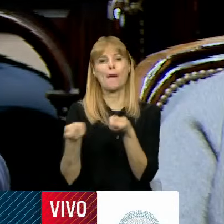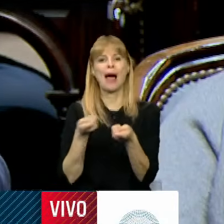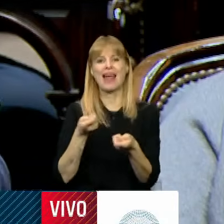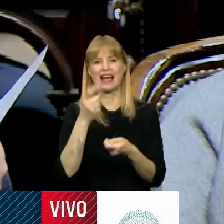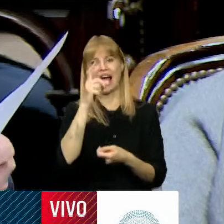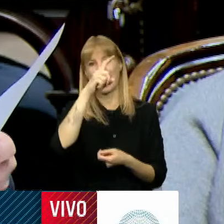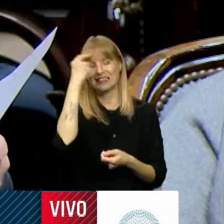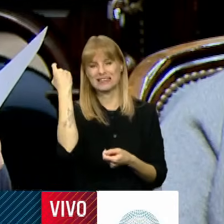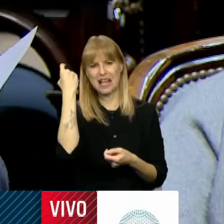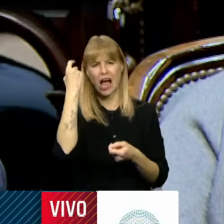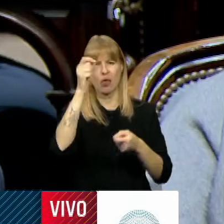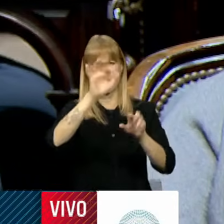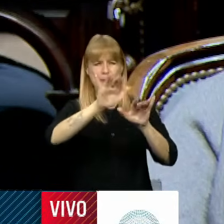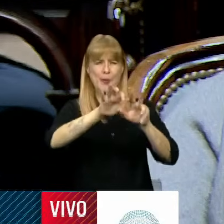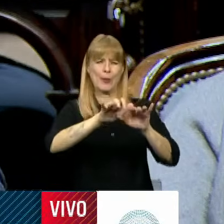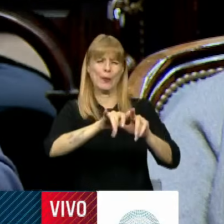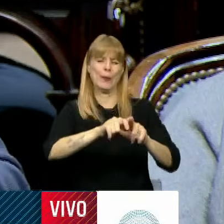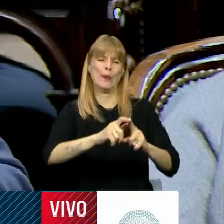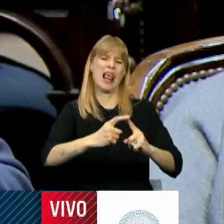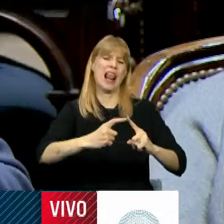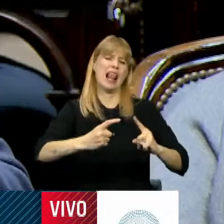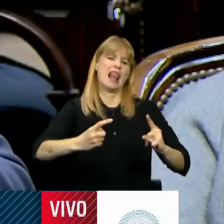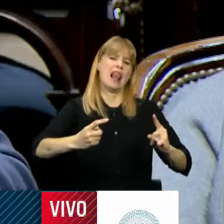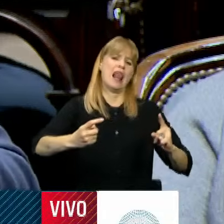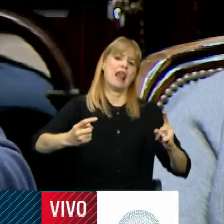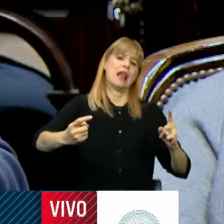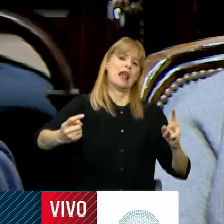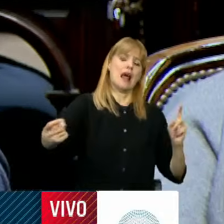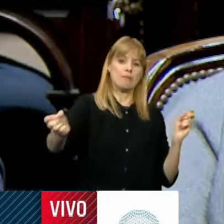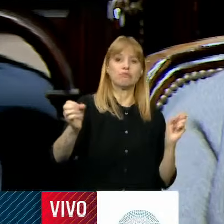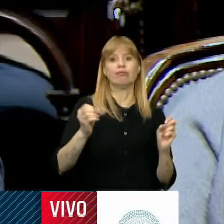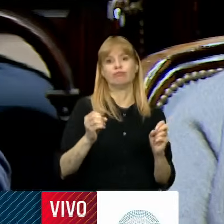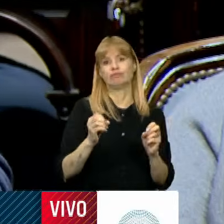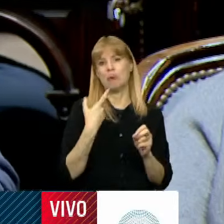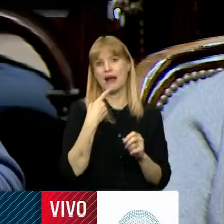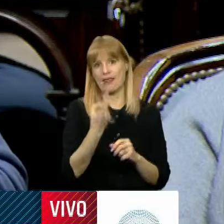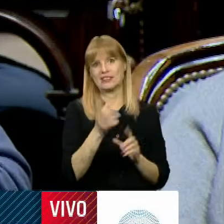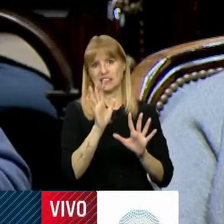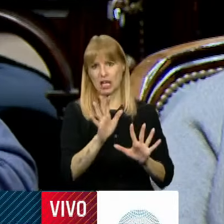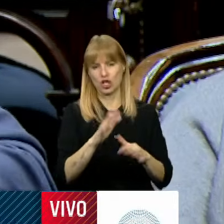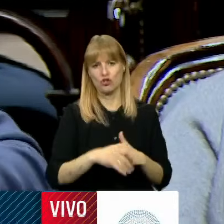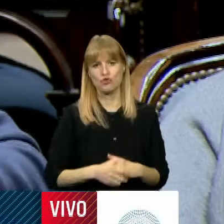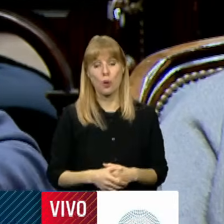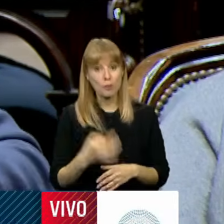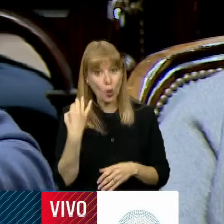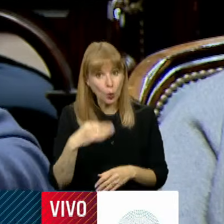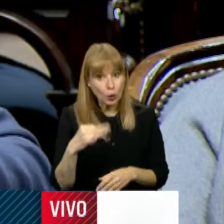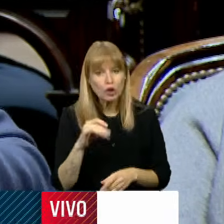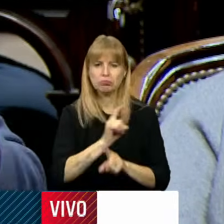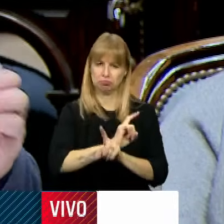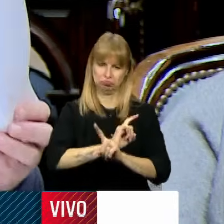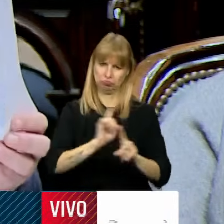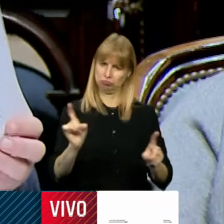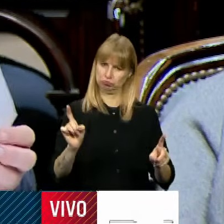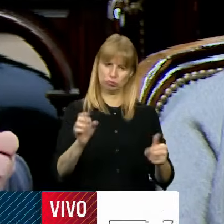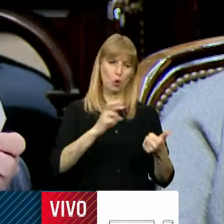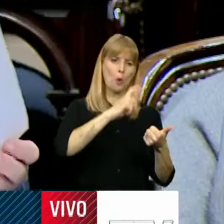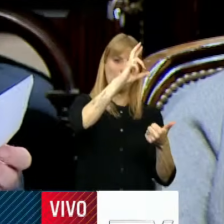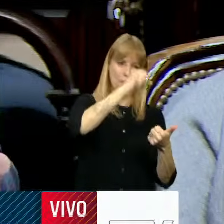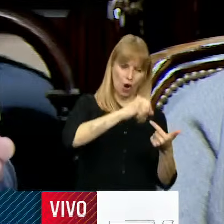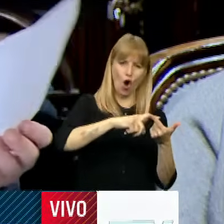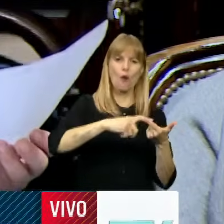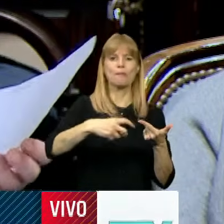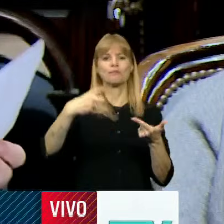Un largo comunicado, claramente diciendo esto. No fueron los únicos. Diputados del